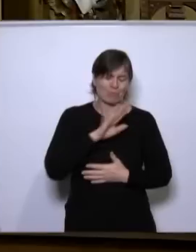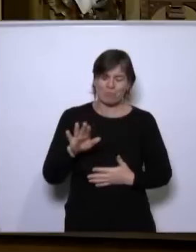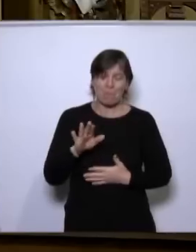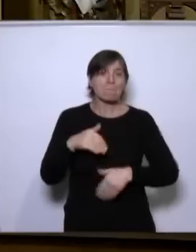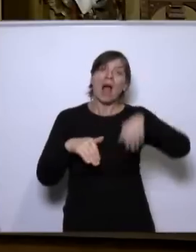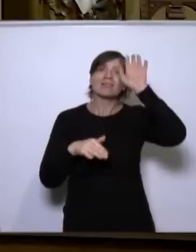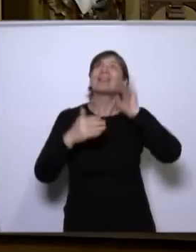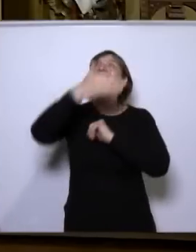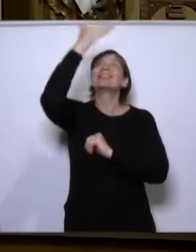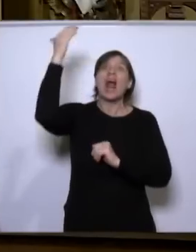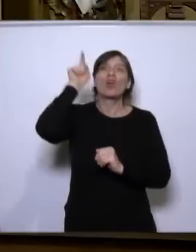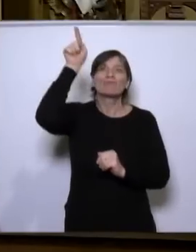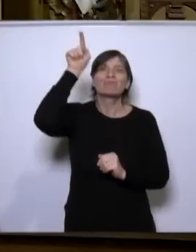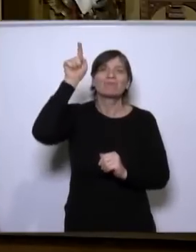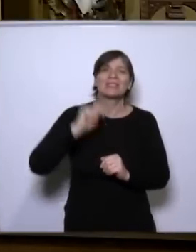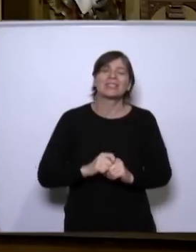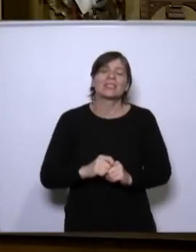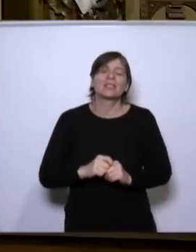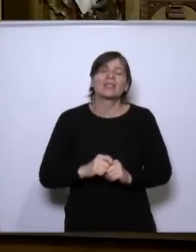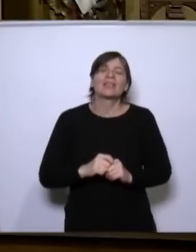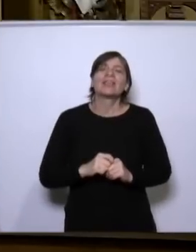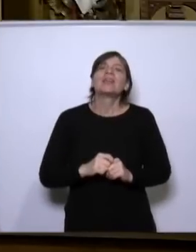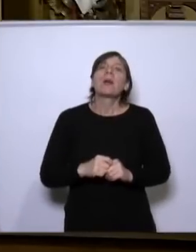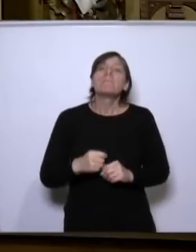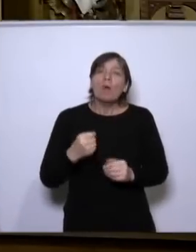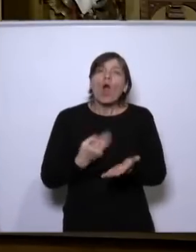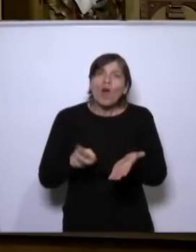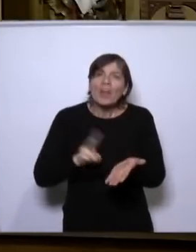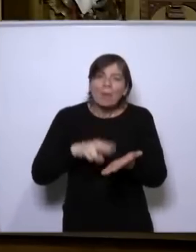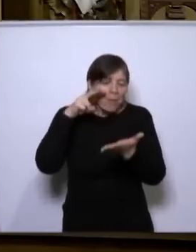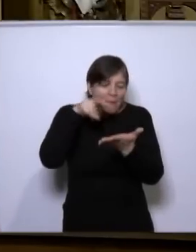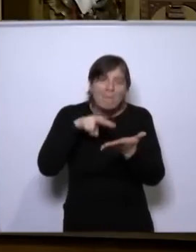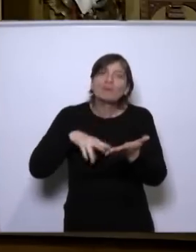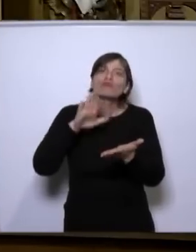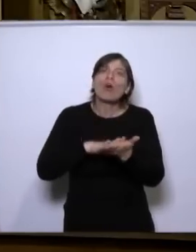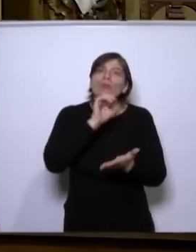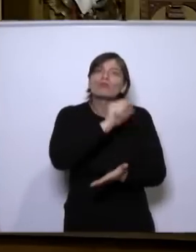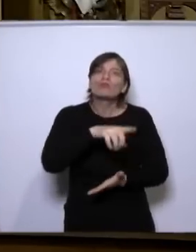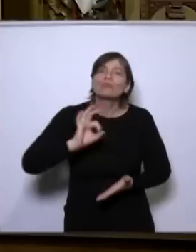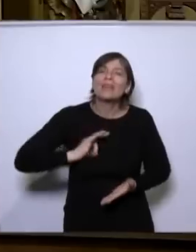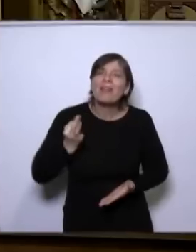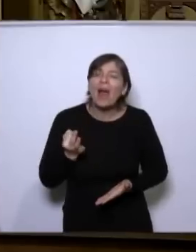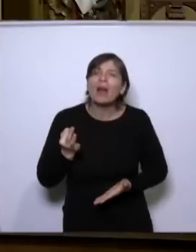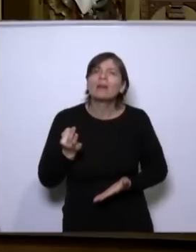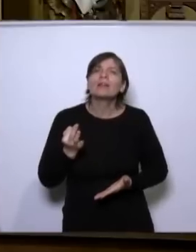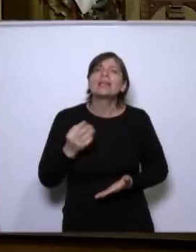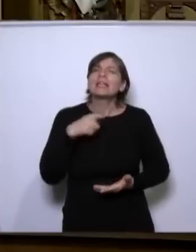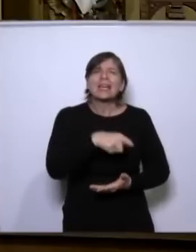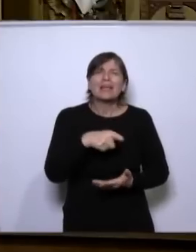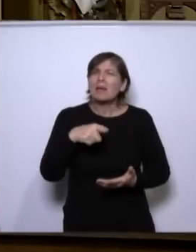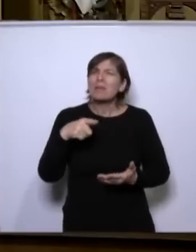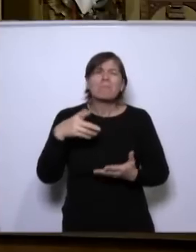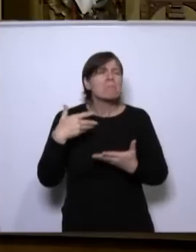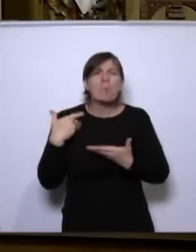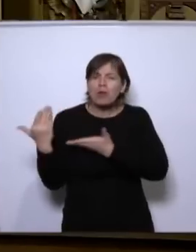No obstante, es una nota recurrente en las actas de los mártires que los